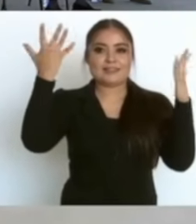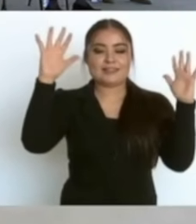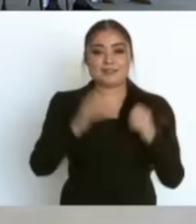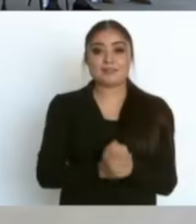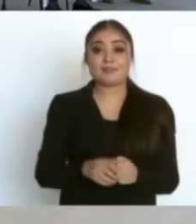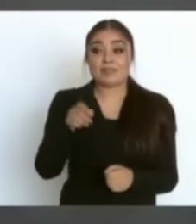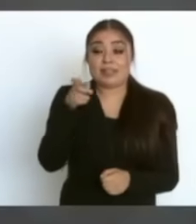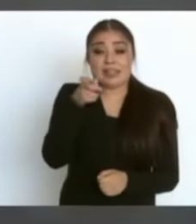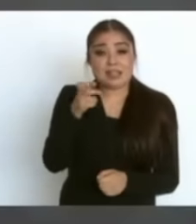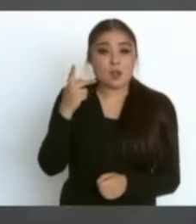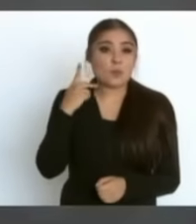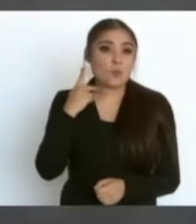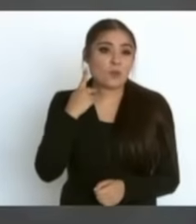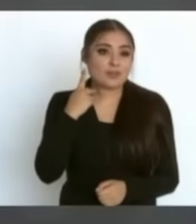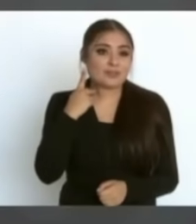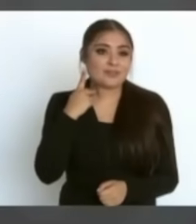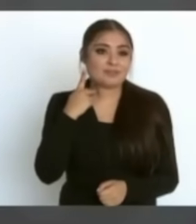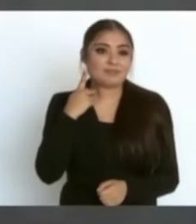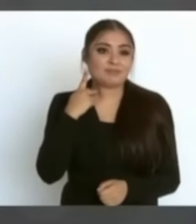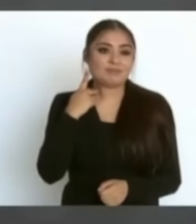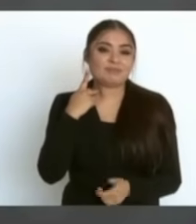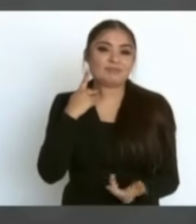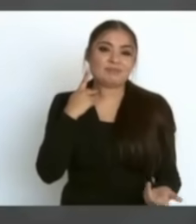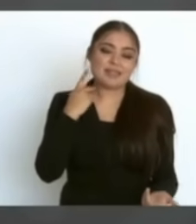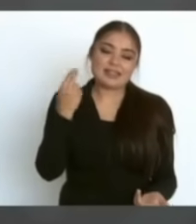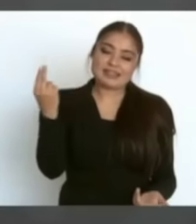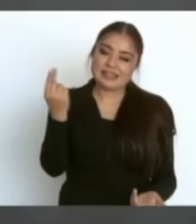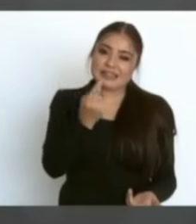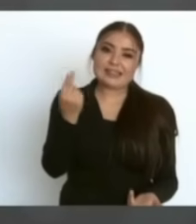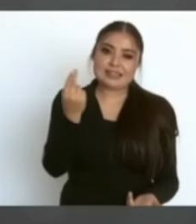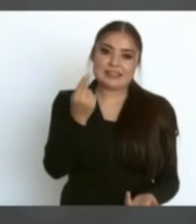la política se requiere